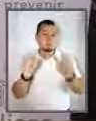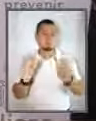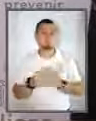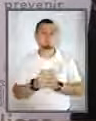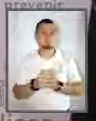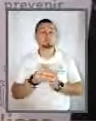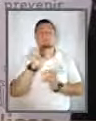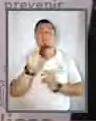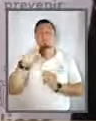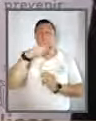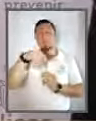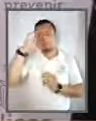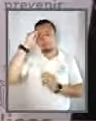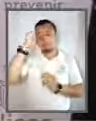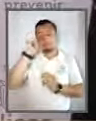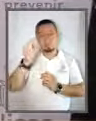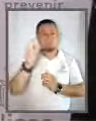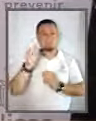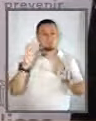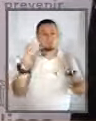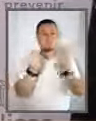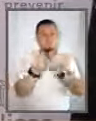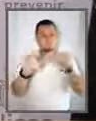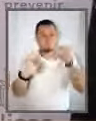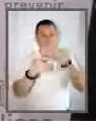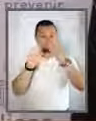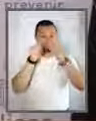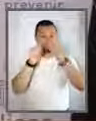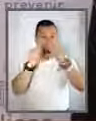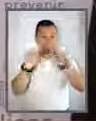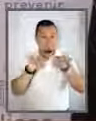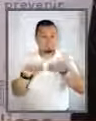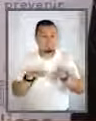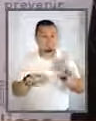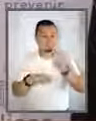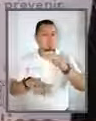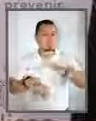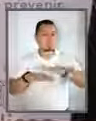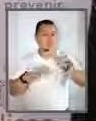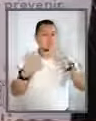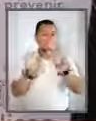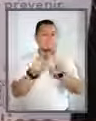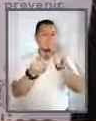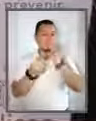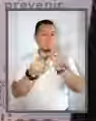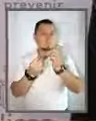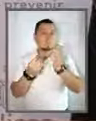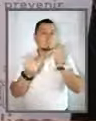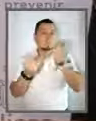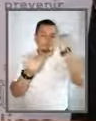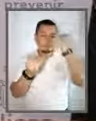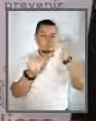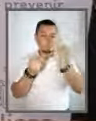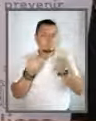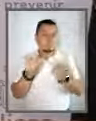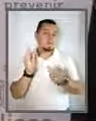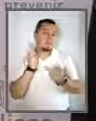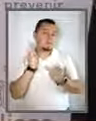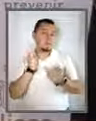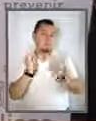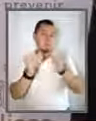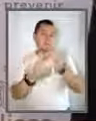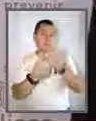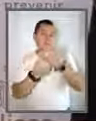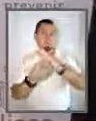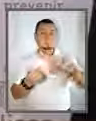lo que al caso que nos ocupa el día de hoy y que se mencionará en un momento más, he de referirles que la Fiscalía del Estado